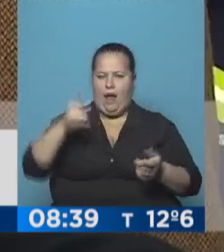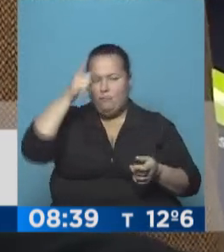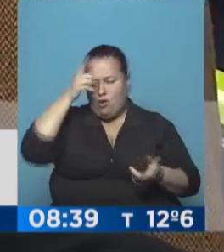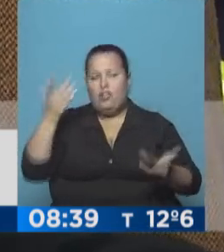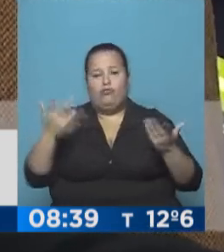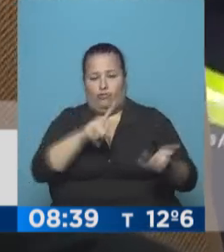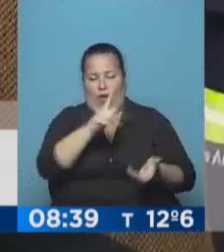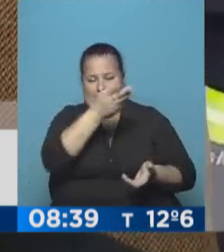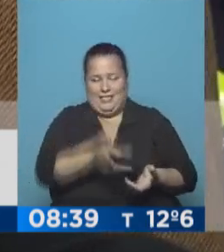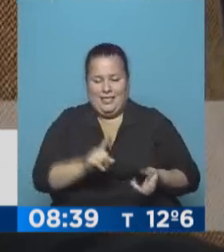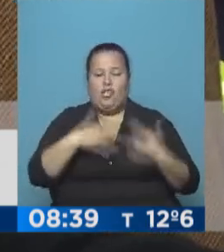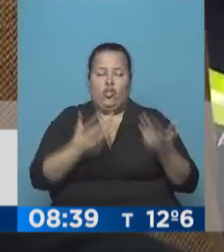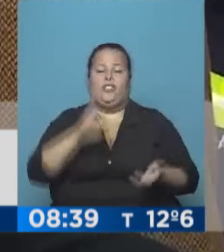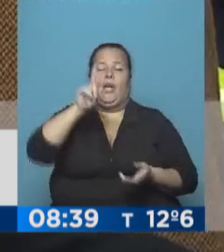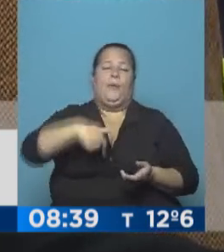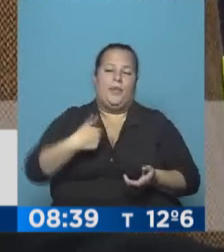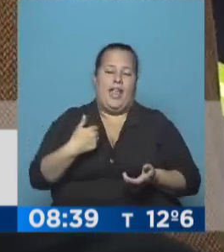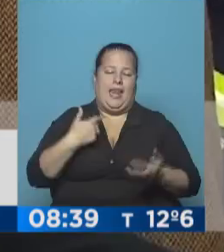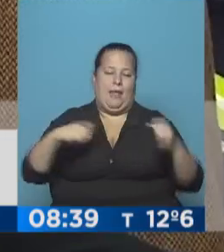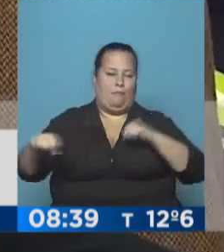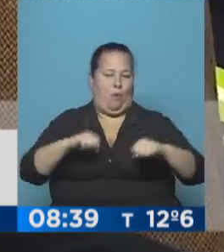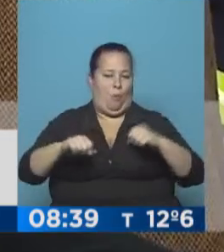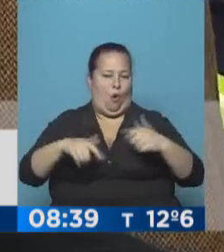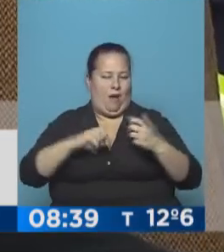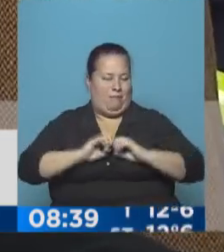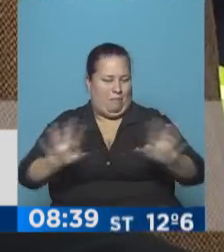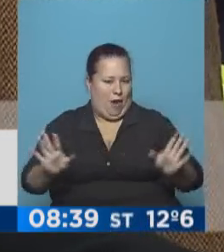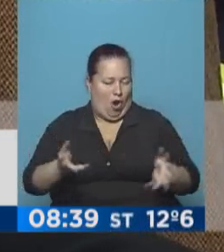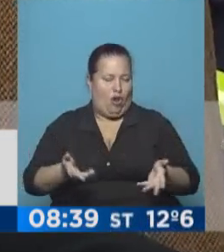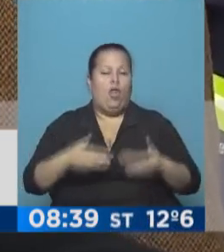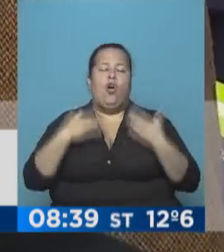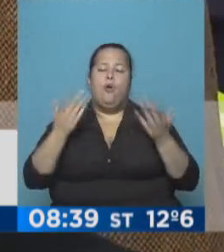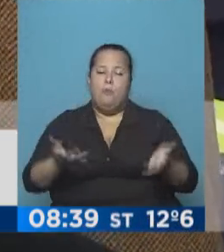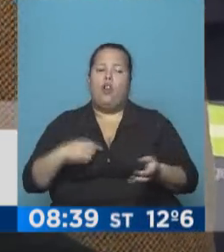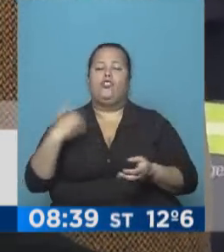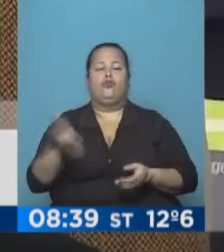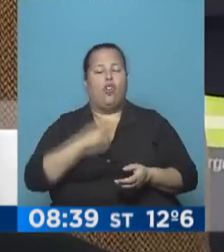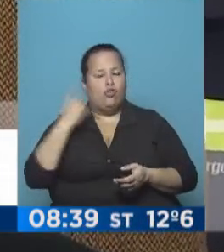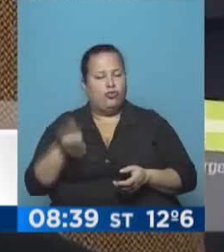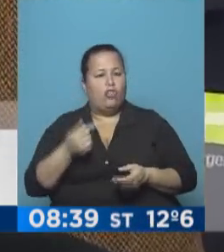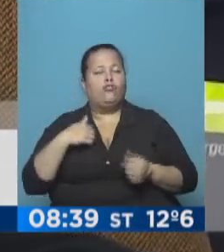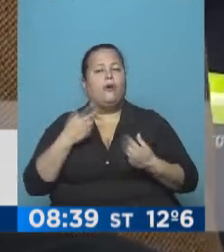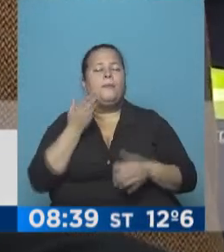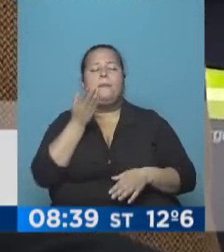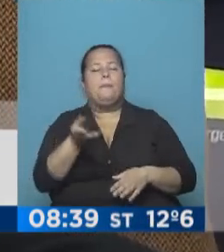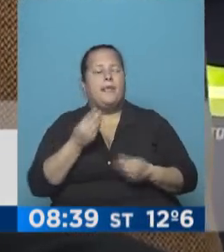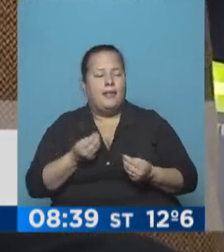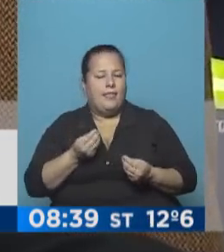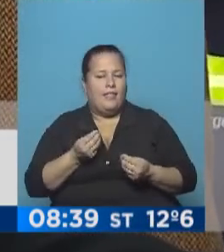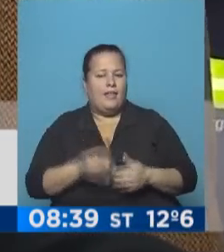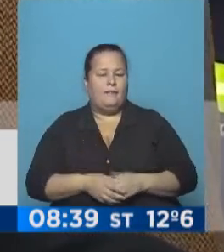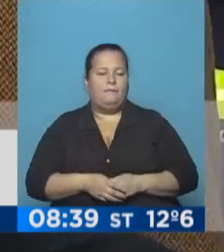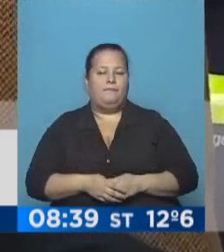policíaca, entonces genera en realidad más roces que otra cosa. Por eso nosotros lo que estamos pidiendo es